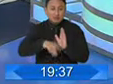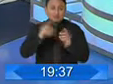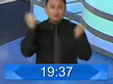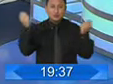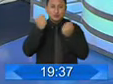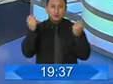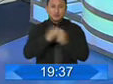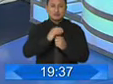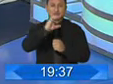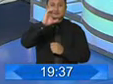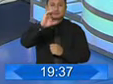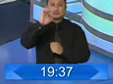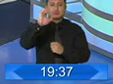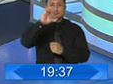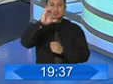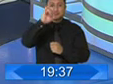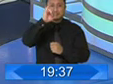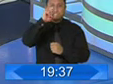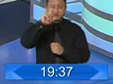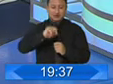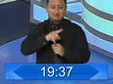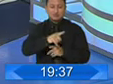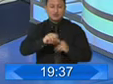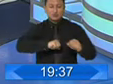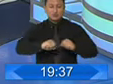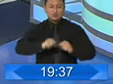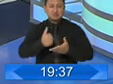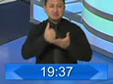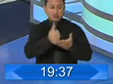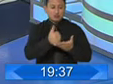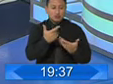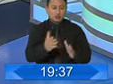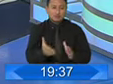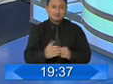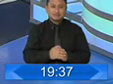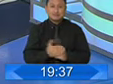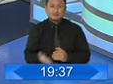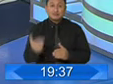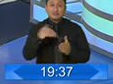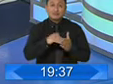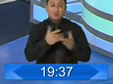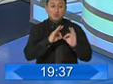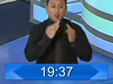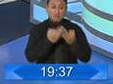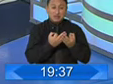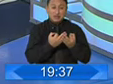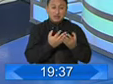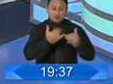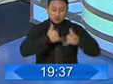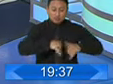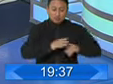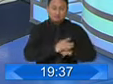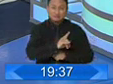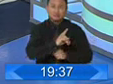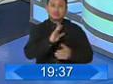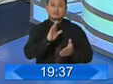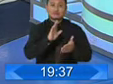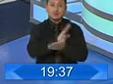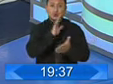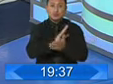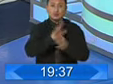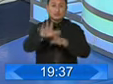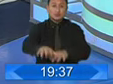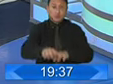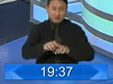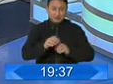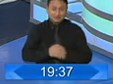Cecilia Rivadeneira y que tiene una gran labor, ayudar a la reconstrucción y el mantenimiento de la Casa Granja. Sí, de la Escuela